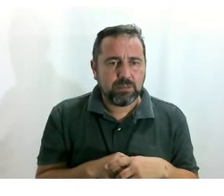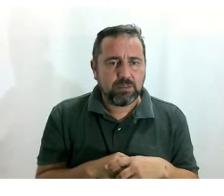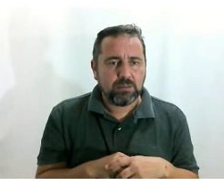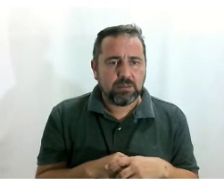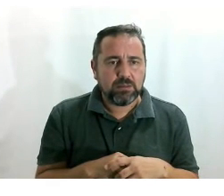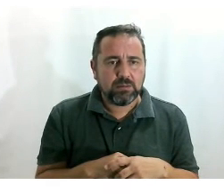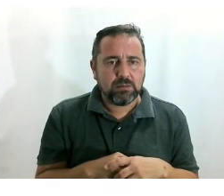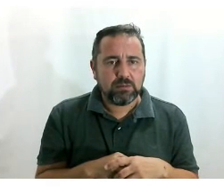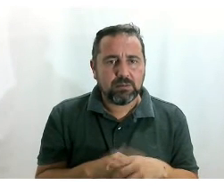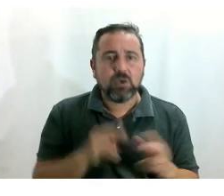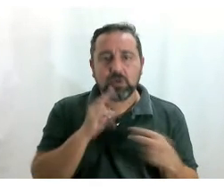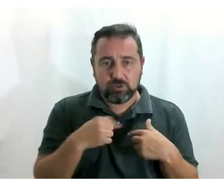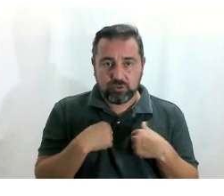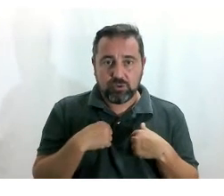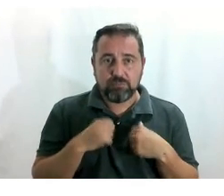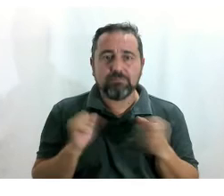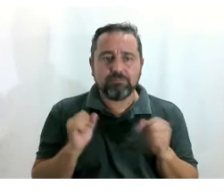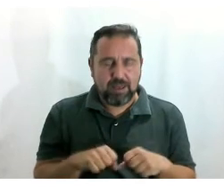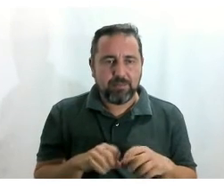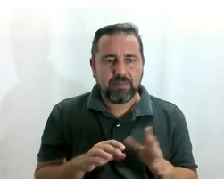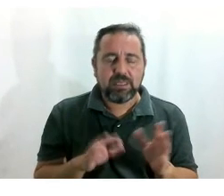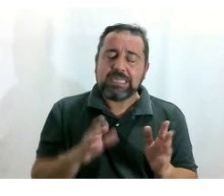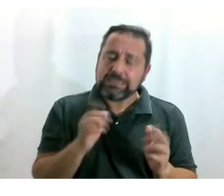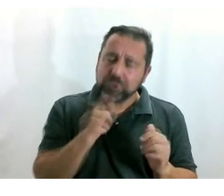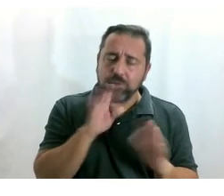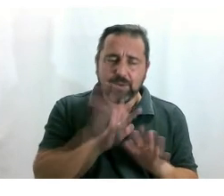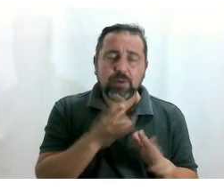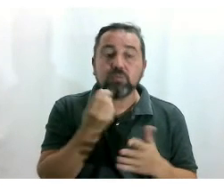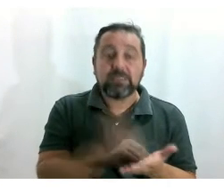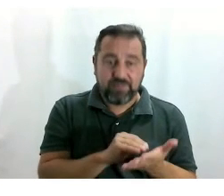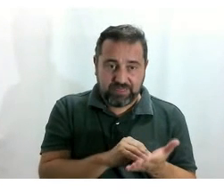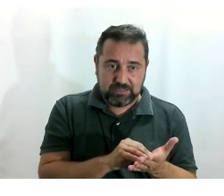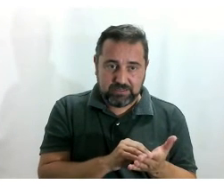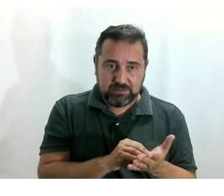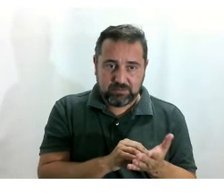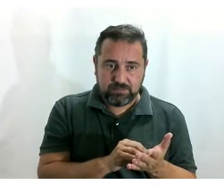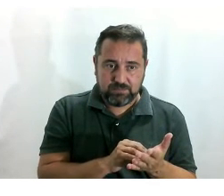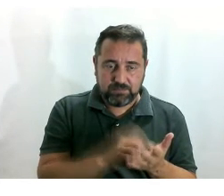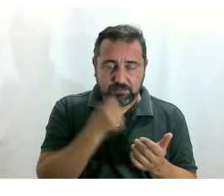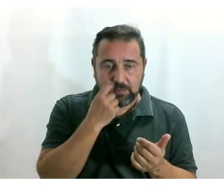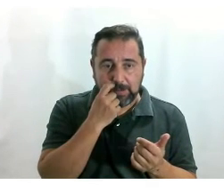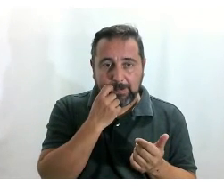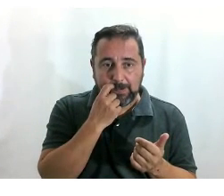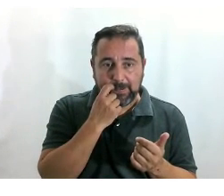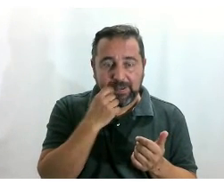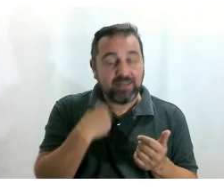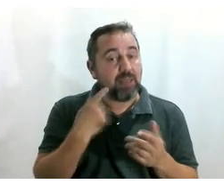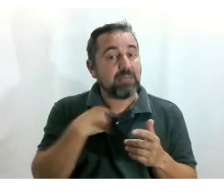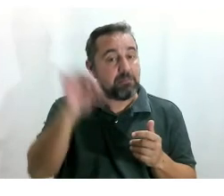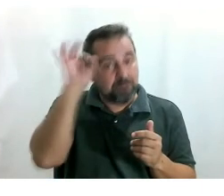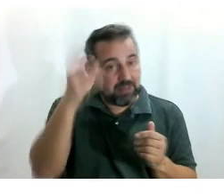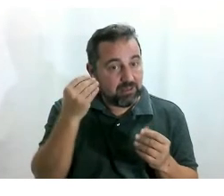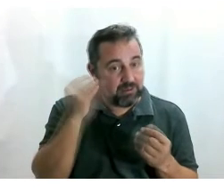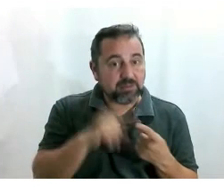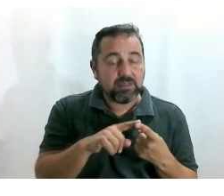¿Contesto yo también? Vale. Es complejo, puesto que muchas veces cuando una vez que se desarrolla el implante coclear es que ya